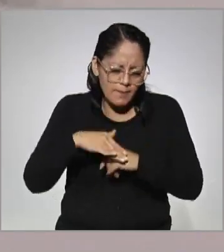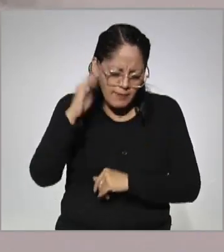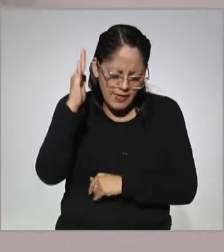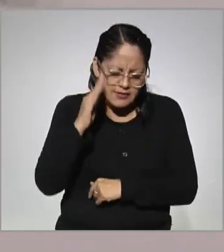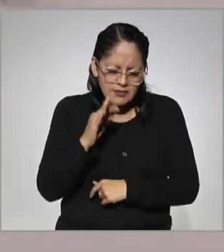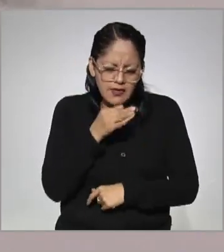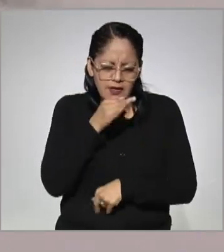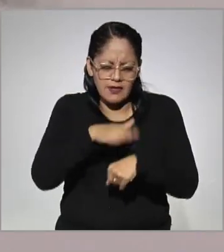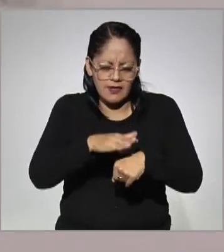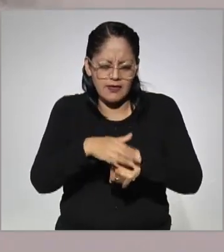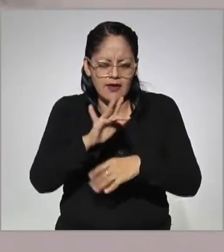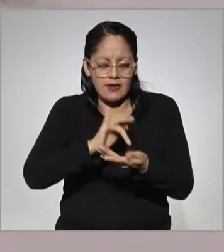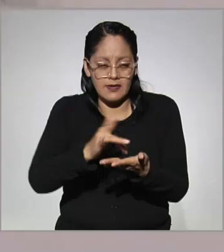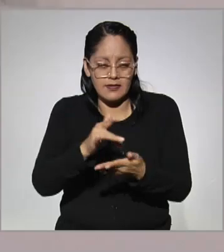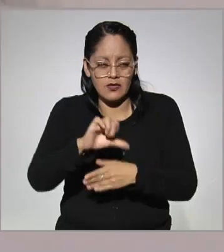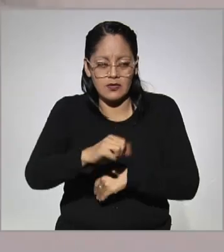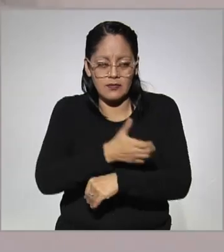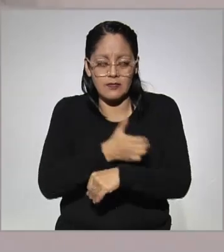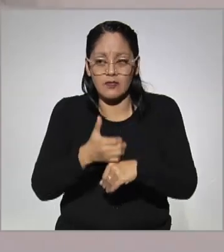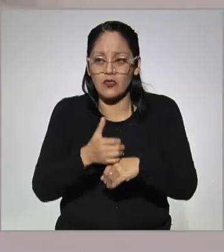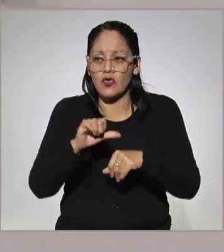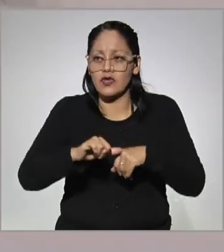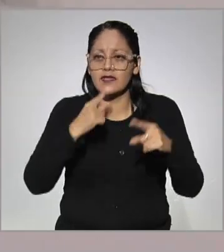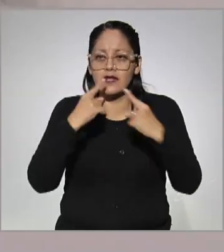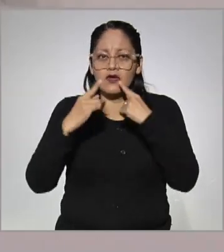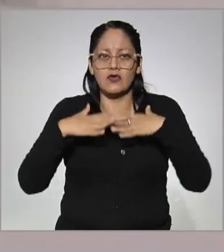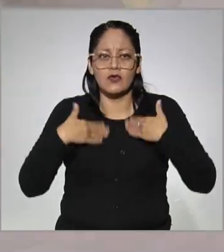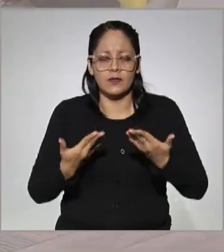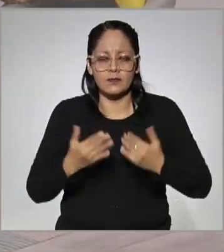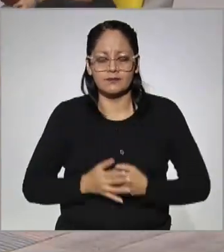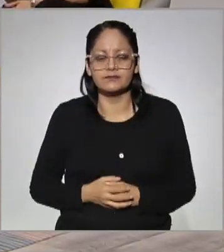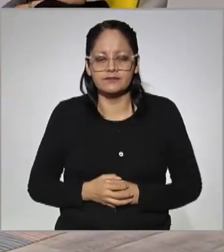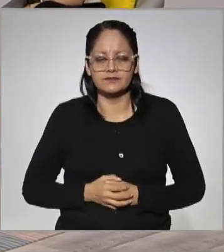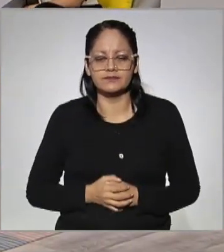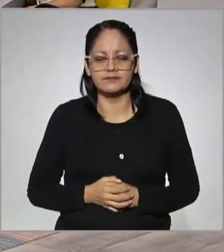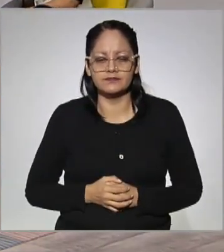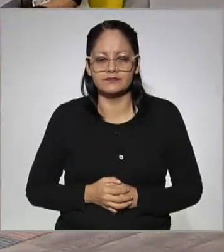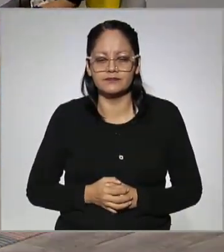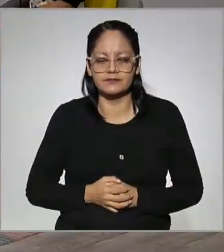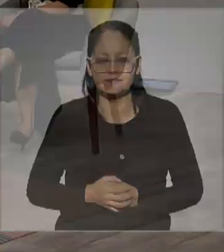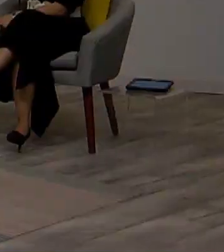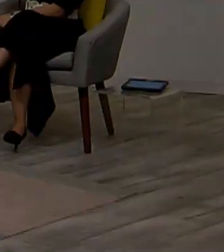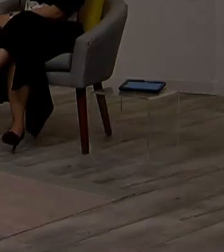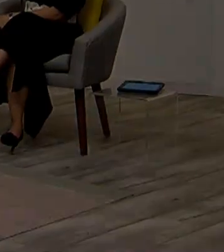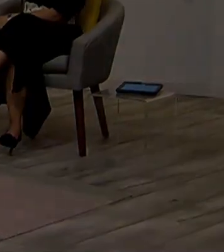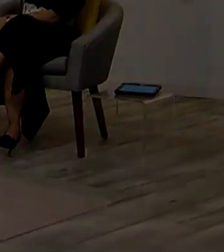les agradezco que nos hayan acompañado el día de hoy. Esto fue Diálogos en Confianza. Gracias.